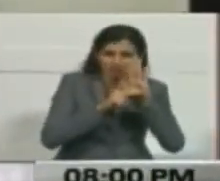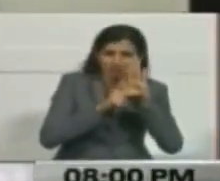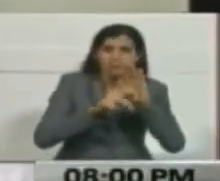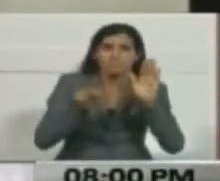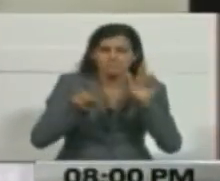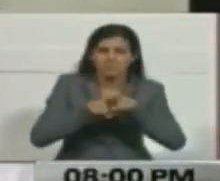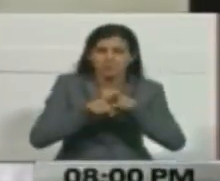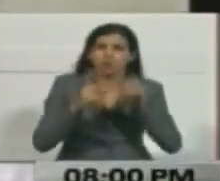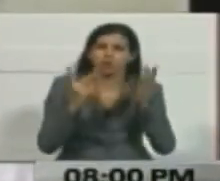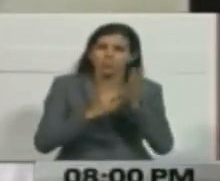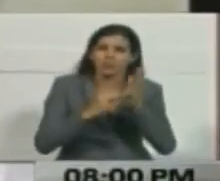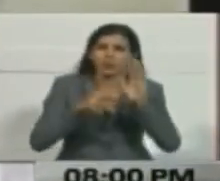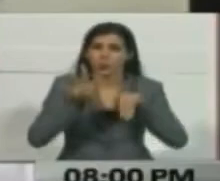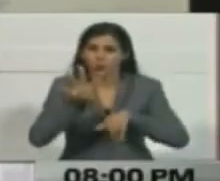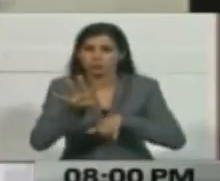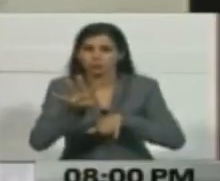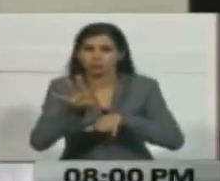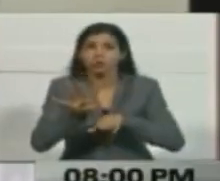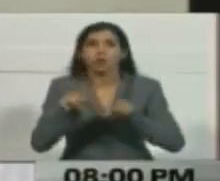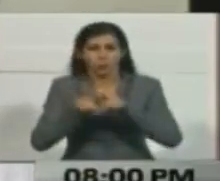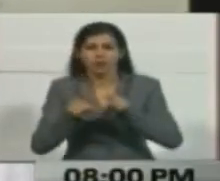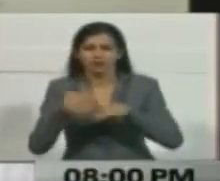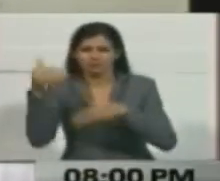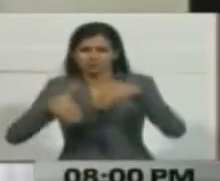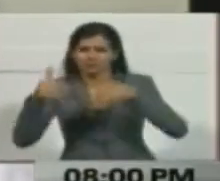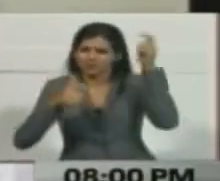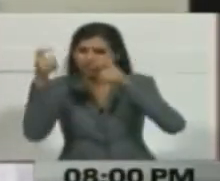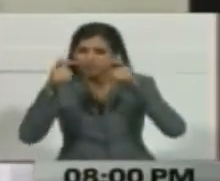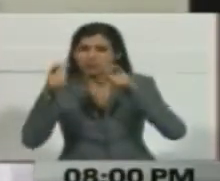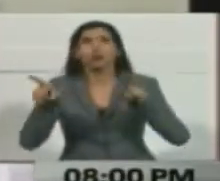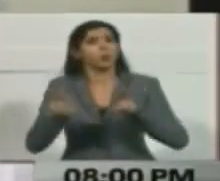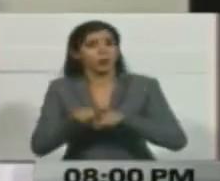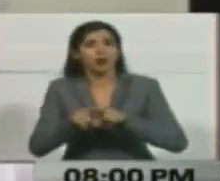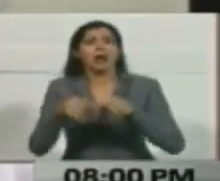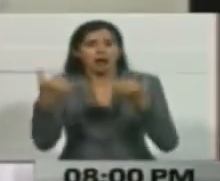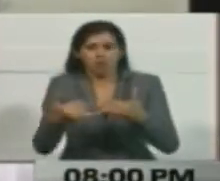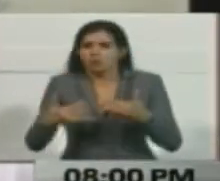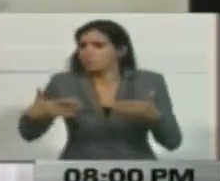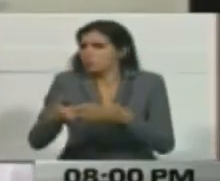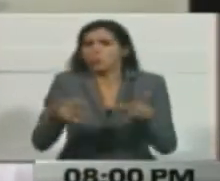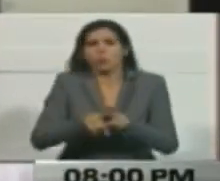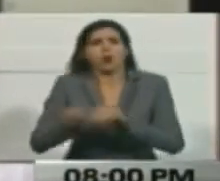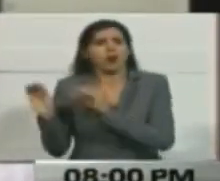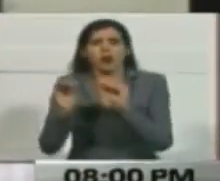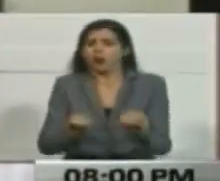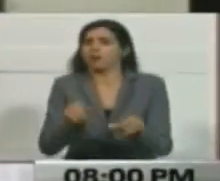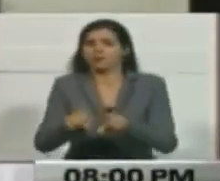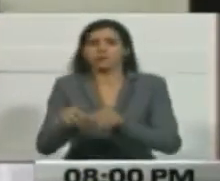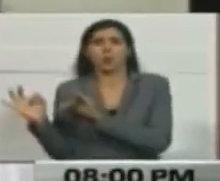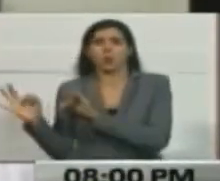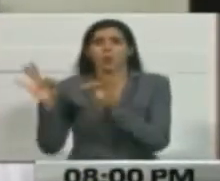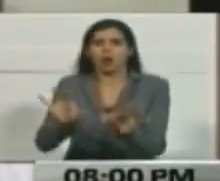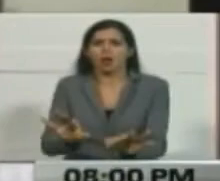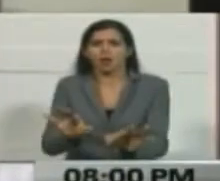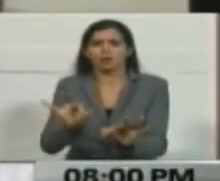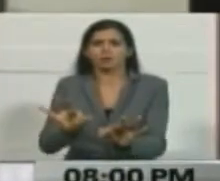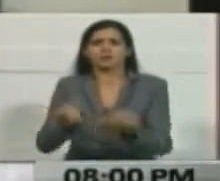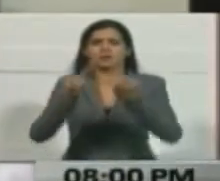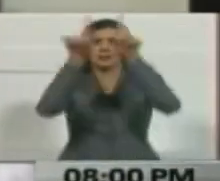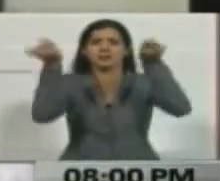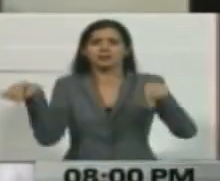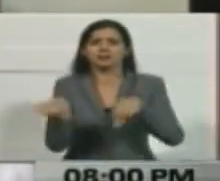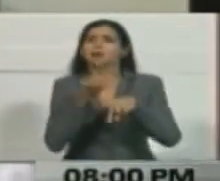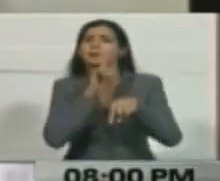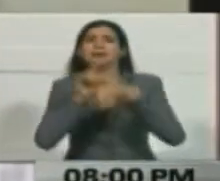Chávez se dijo que era un circuito nacional, y en efecto lo es. Hasta la boleta donde se votaba decía circuito